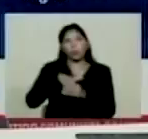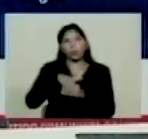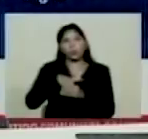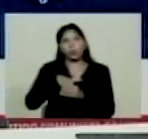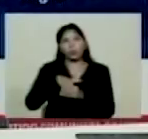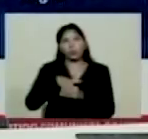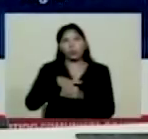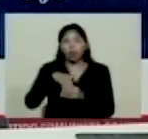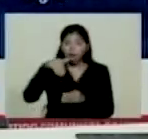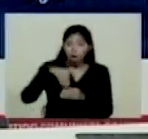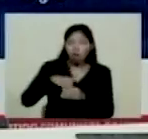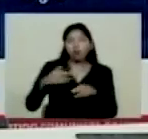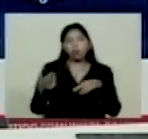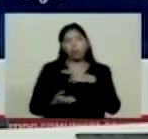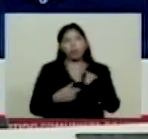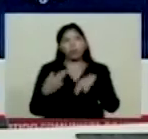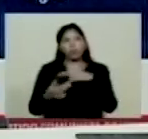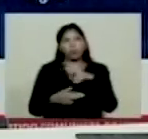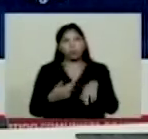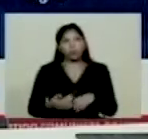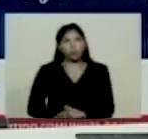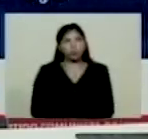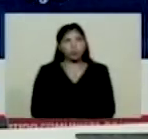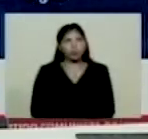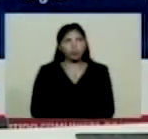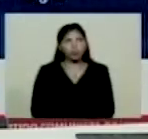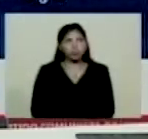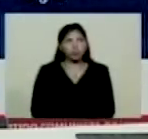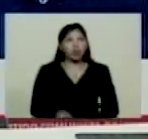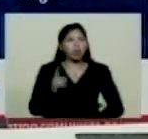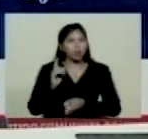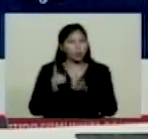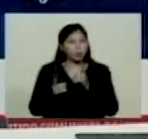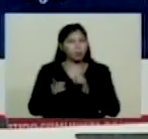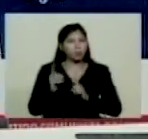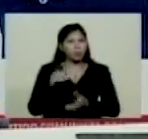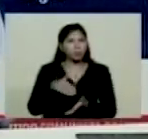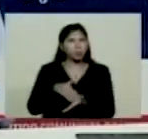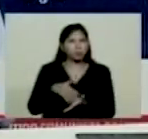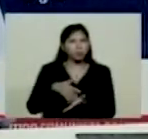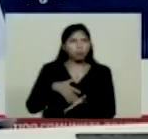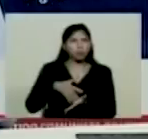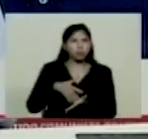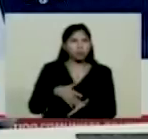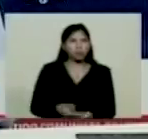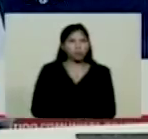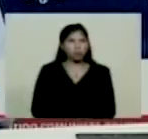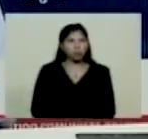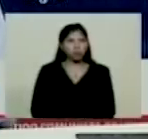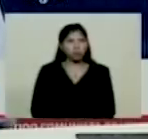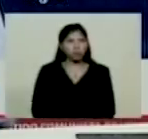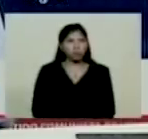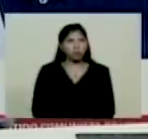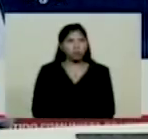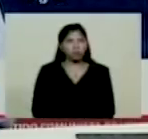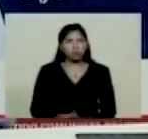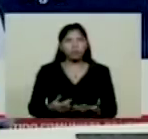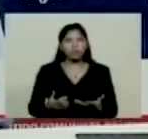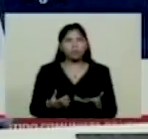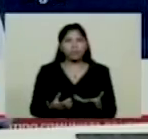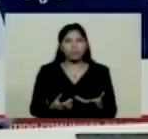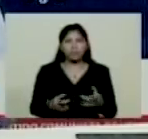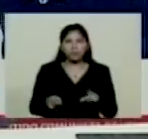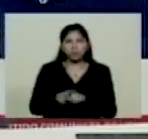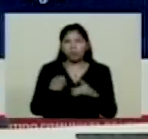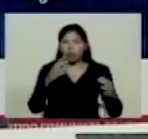de la revolución, ha estado sujeto a fluctuaciones porque, bueno, también es víctima de toda la andanada de guerra psicológica,